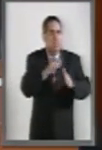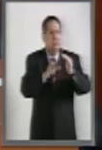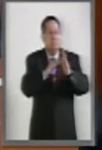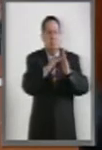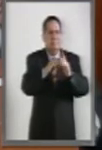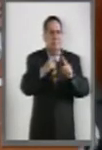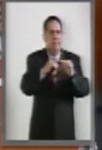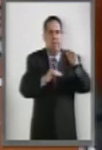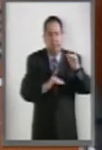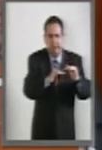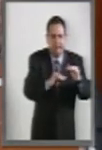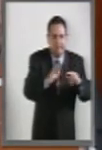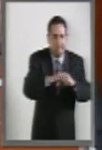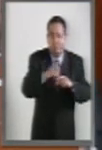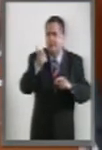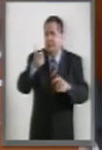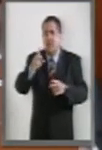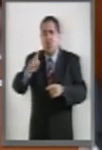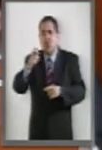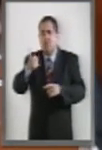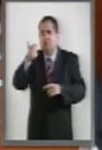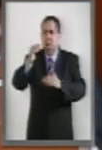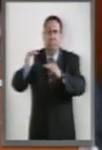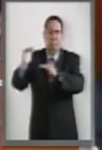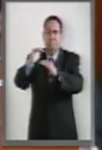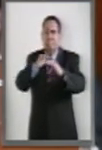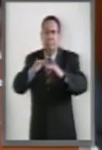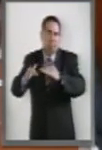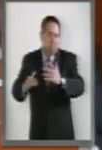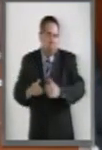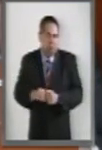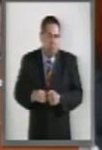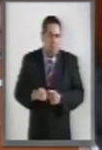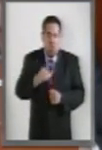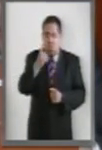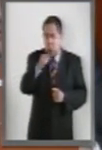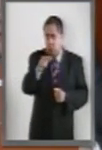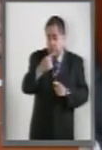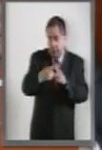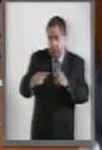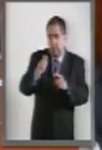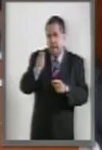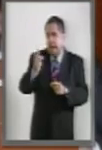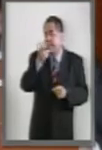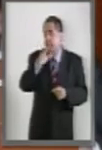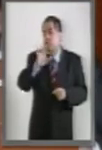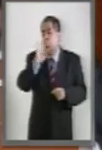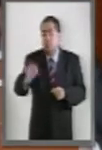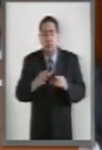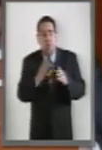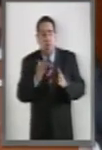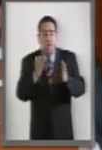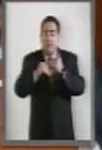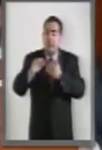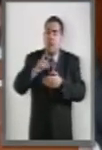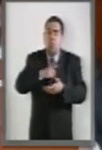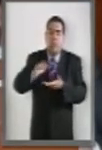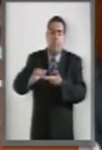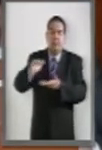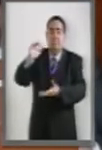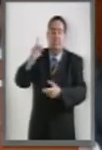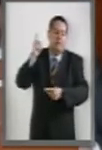explica fundamentalmente por variaciones en el tipo de cambio. 1.5%, el 10% del crecimiento de la deuda, es un